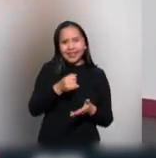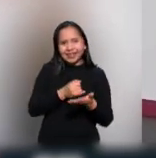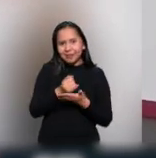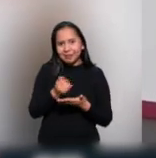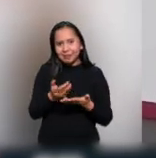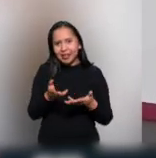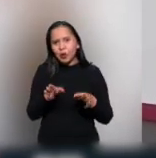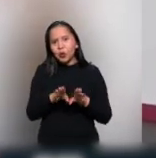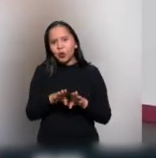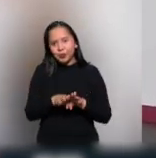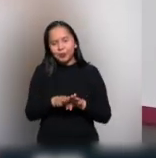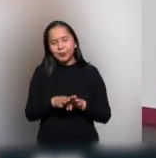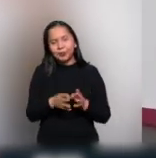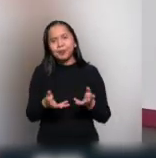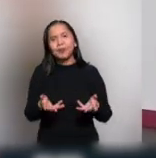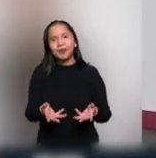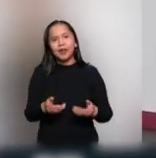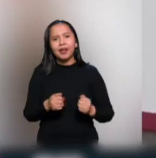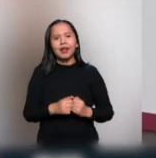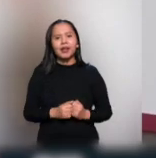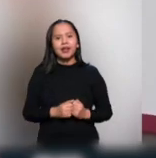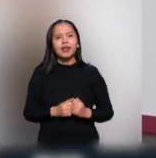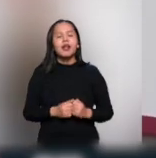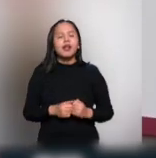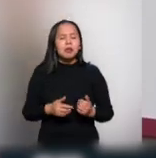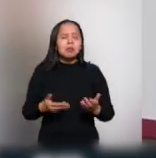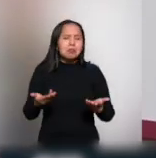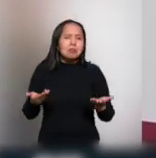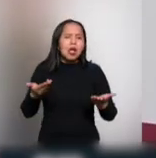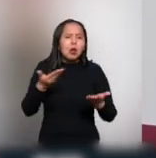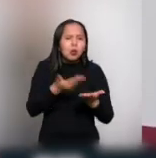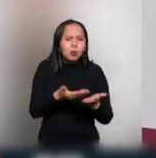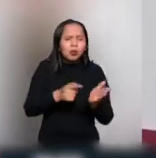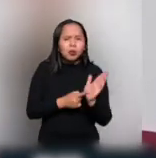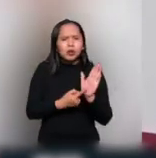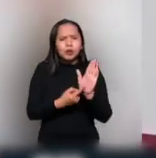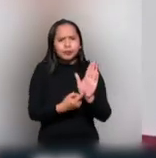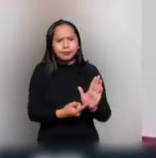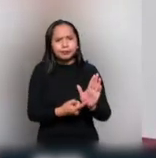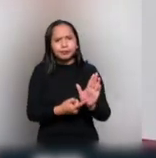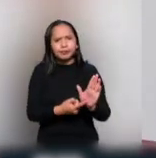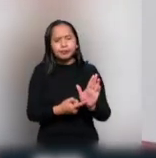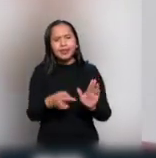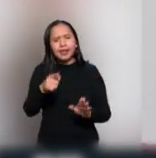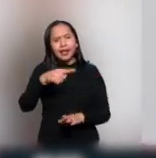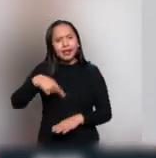Es decir, se presenta una propuesta en donde están legislando